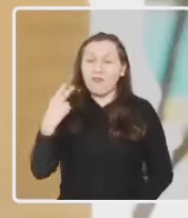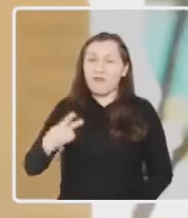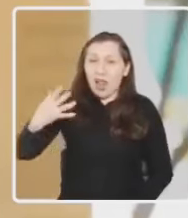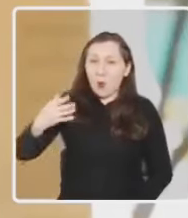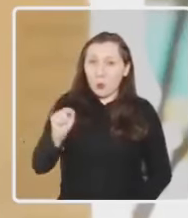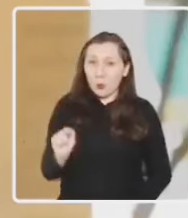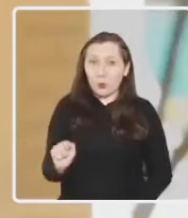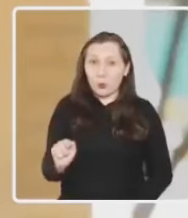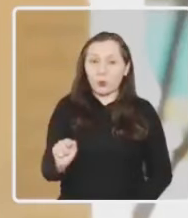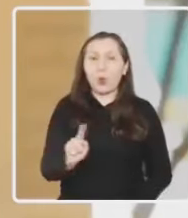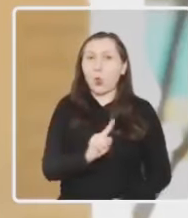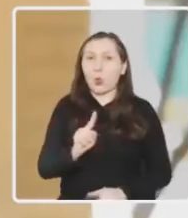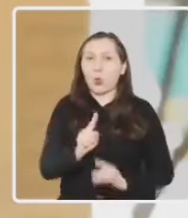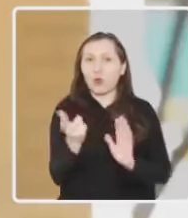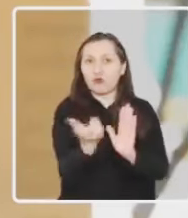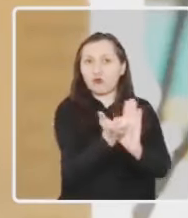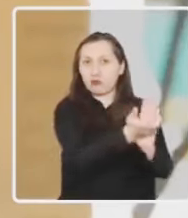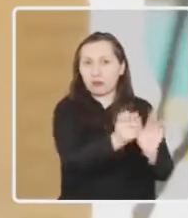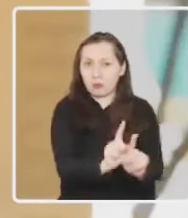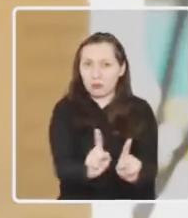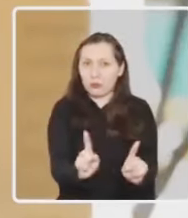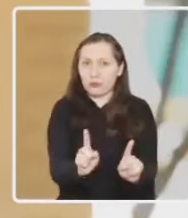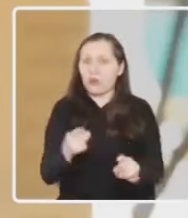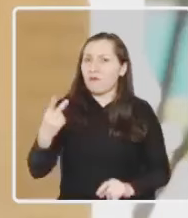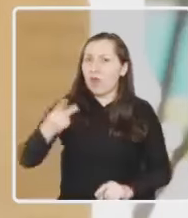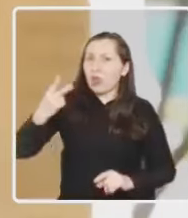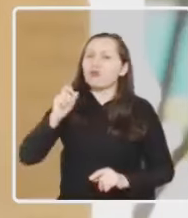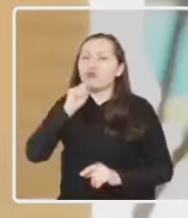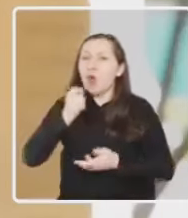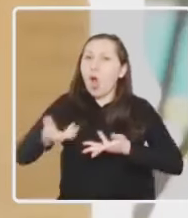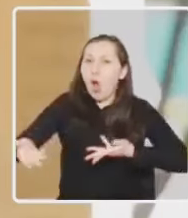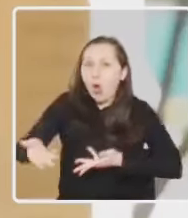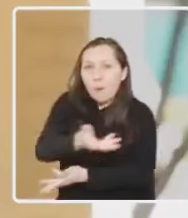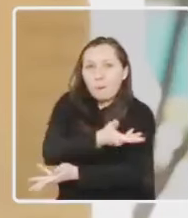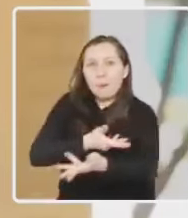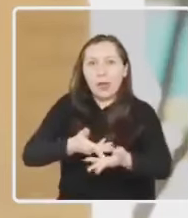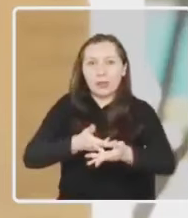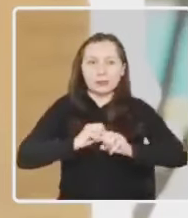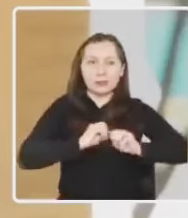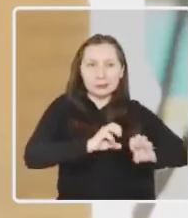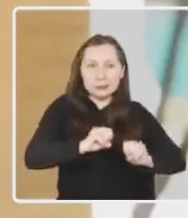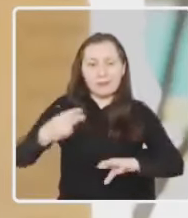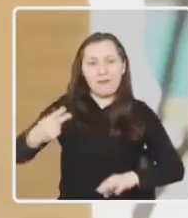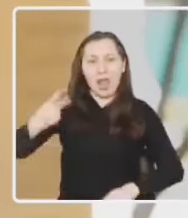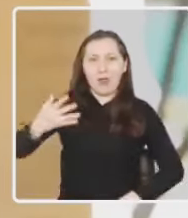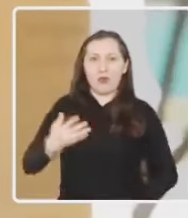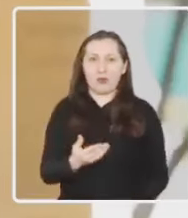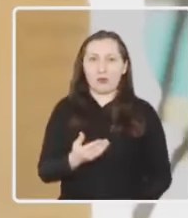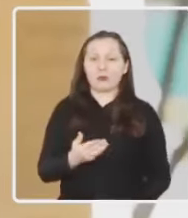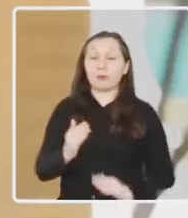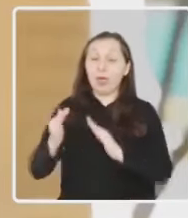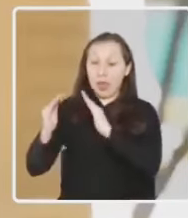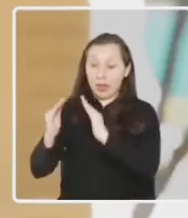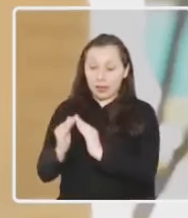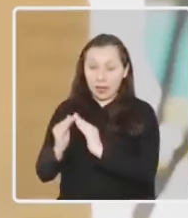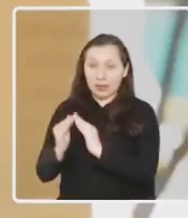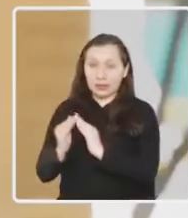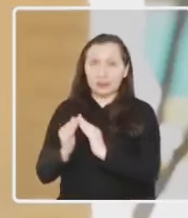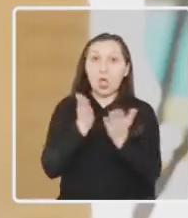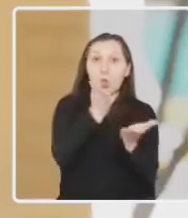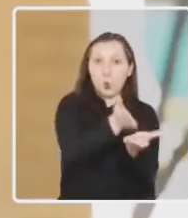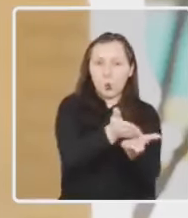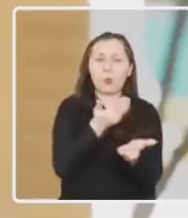los valores no se roban, los valores se comparten, los valores se enseñan en la casa y